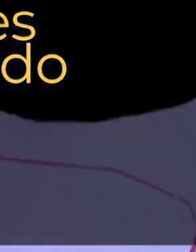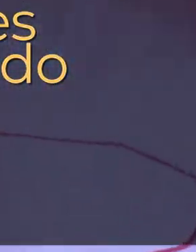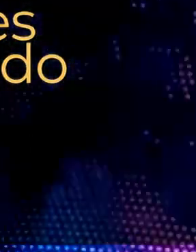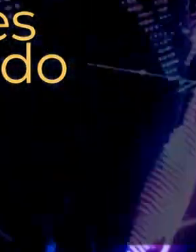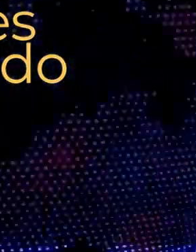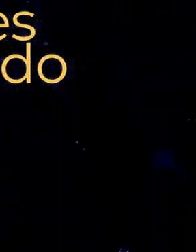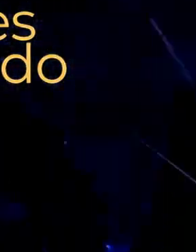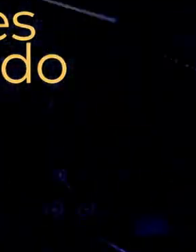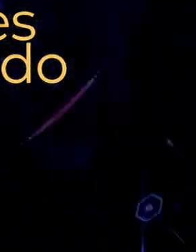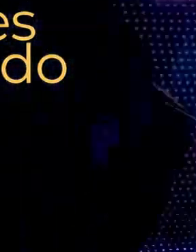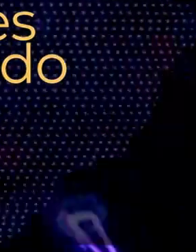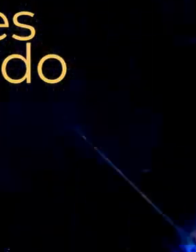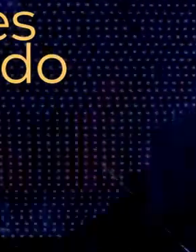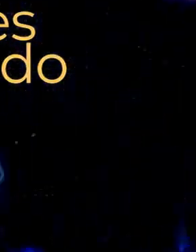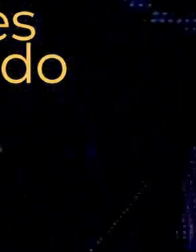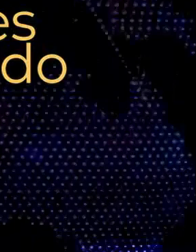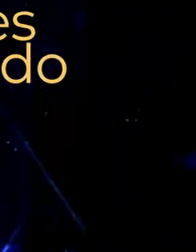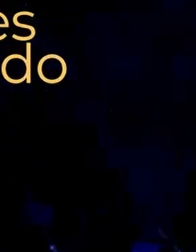Thank you.